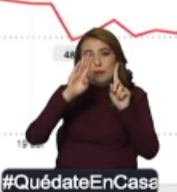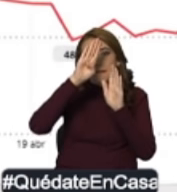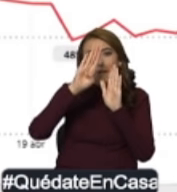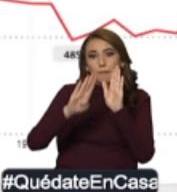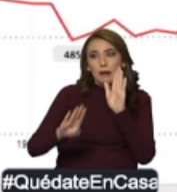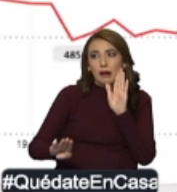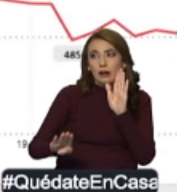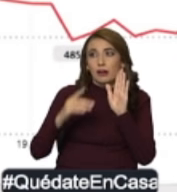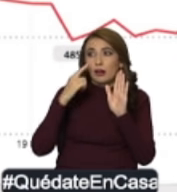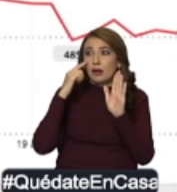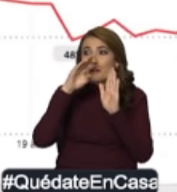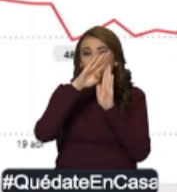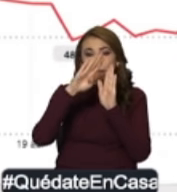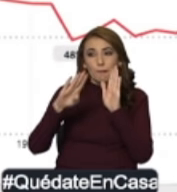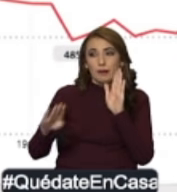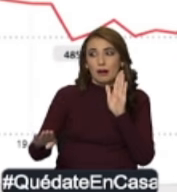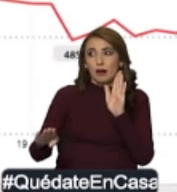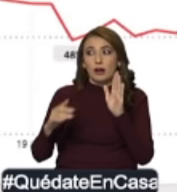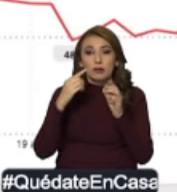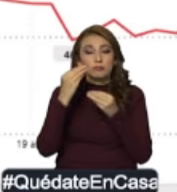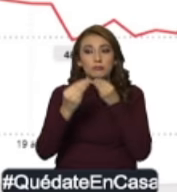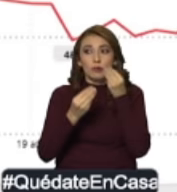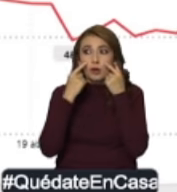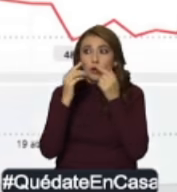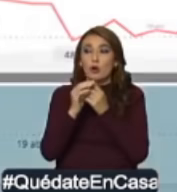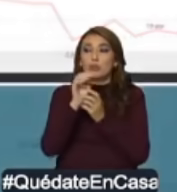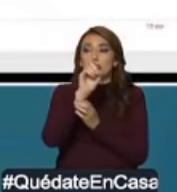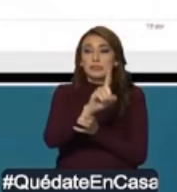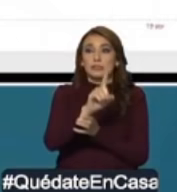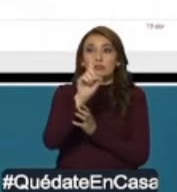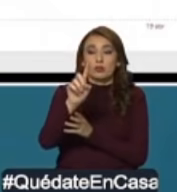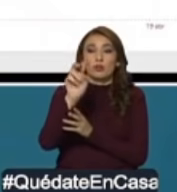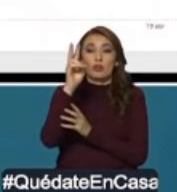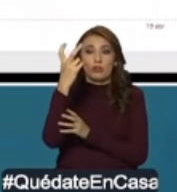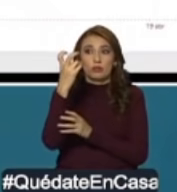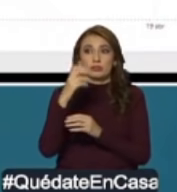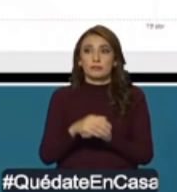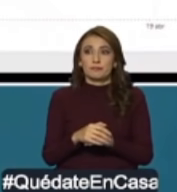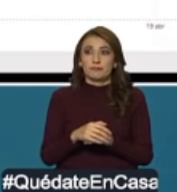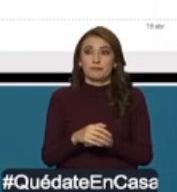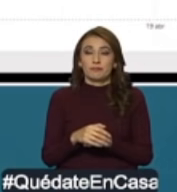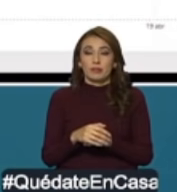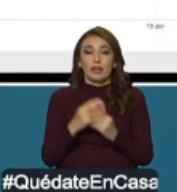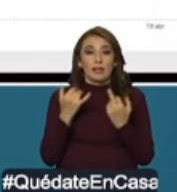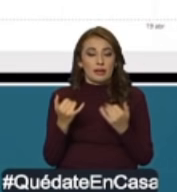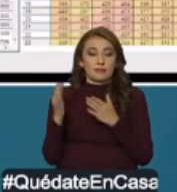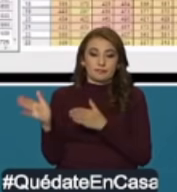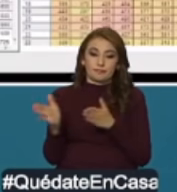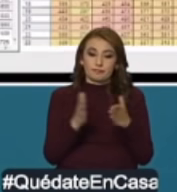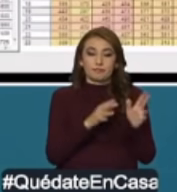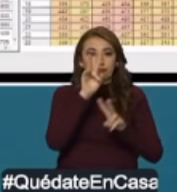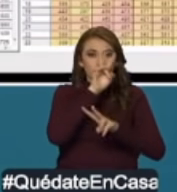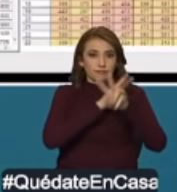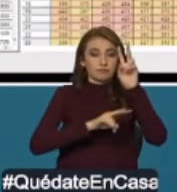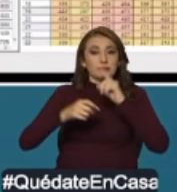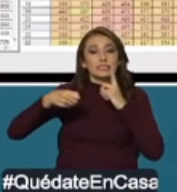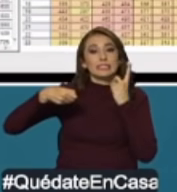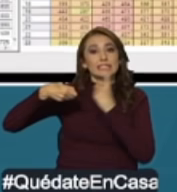hay digamos, un sistema creciente del 112%. Vamos a analizar la ciudad de